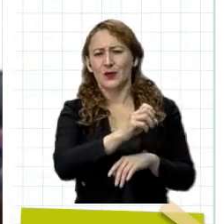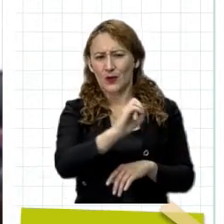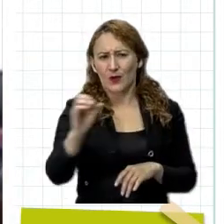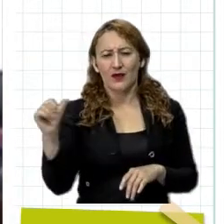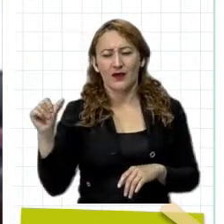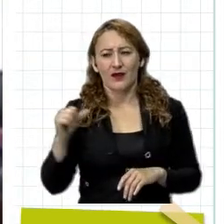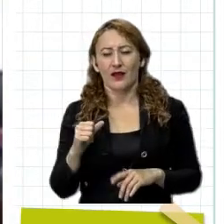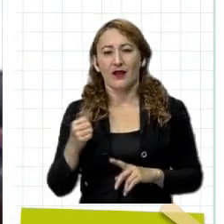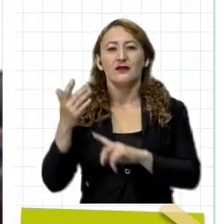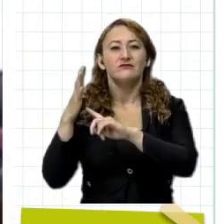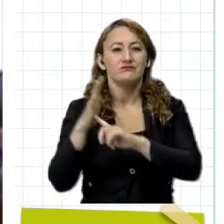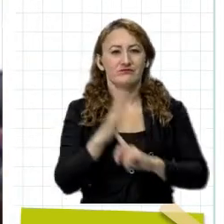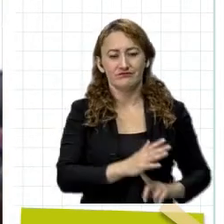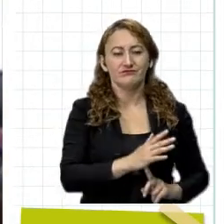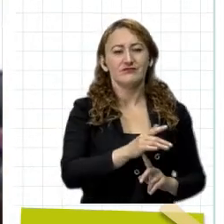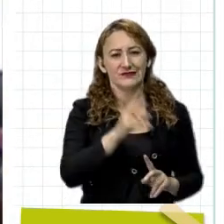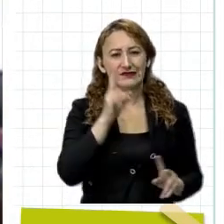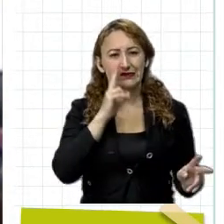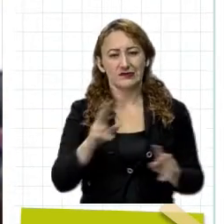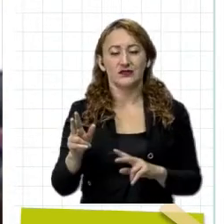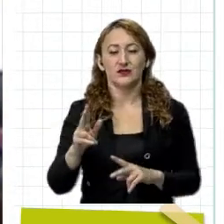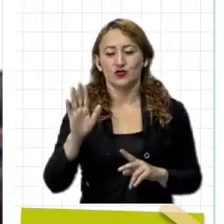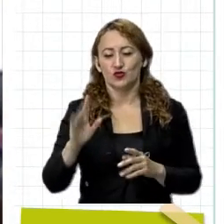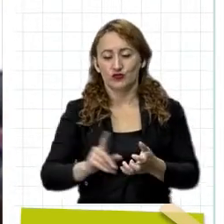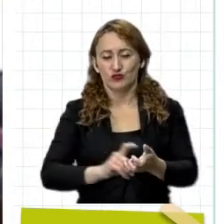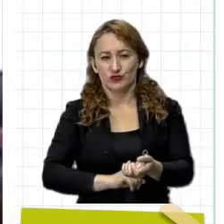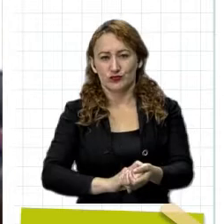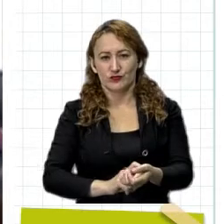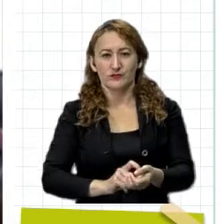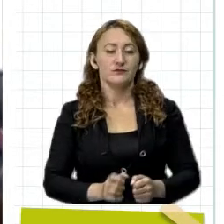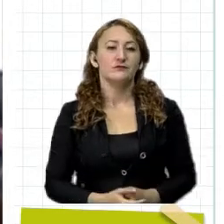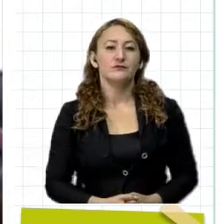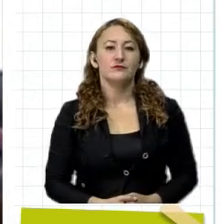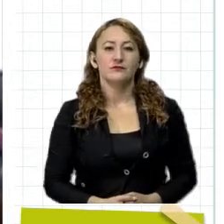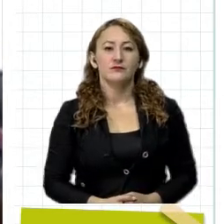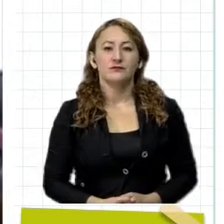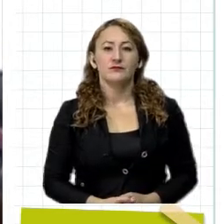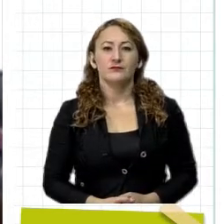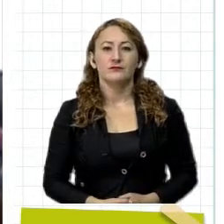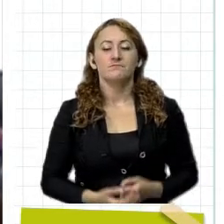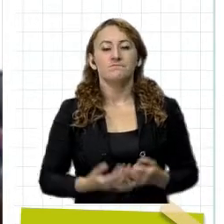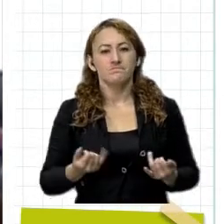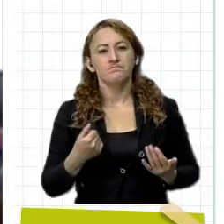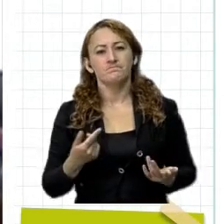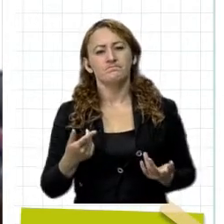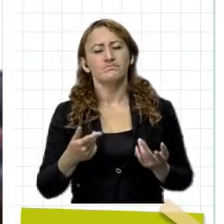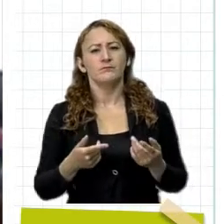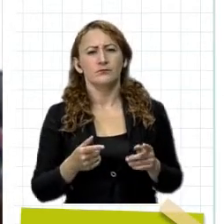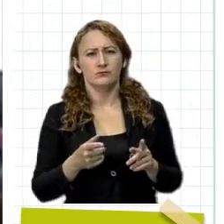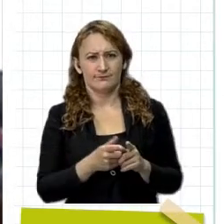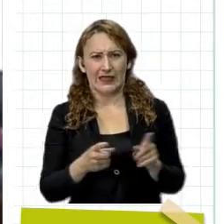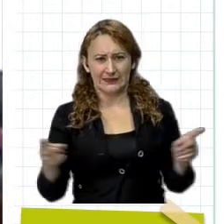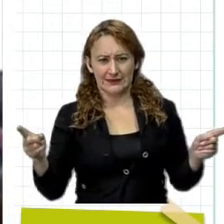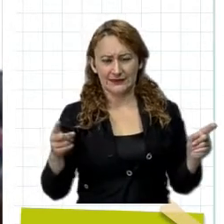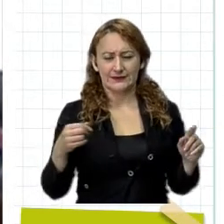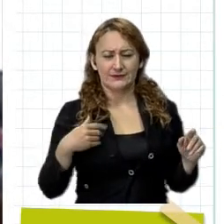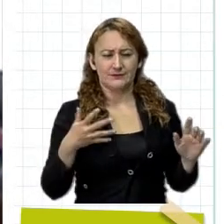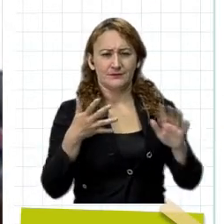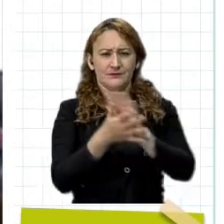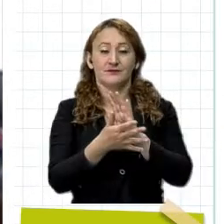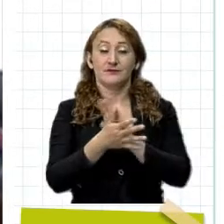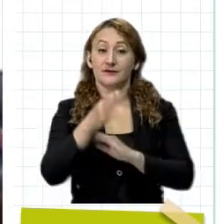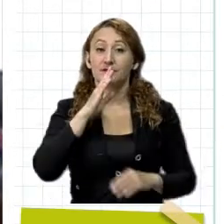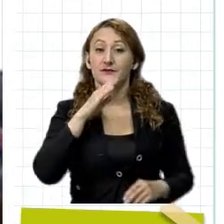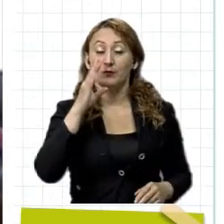acciones discriminatorias por su condición racial. Y aquí me voy a permitir citar extensamente al maestro